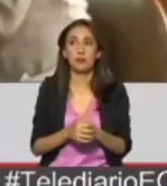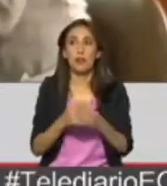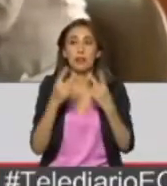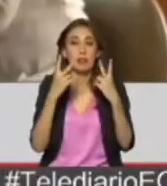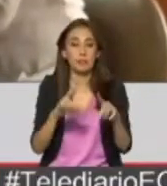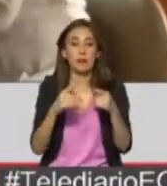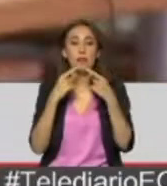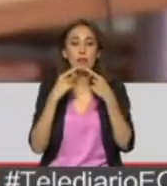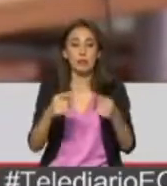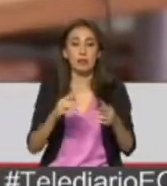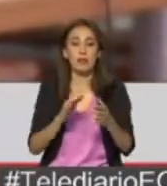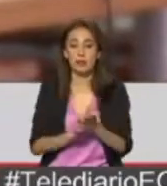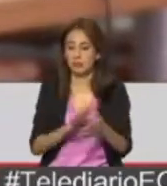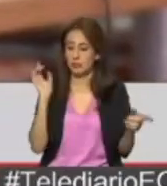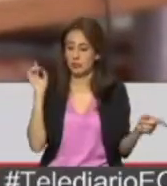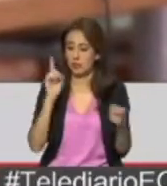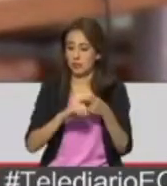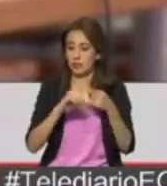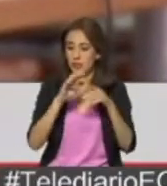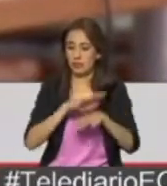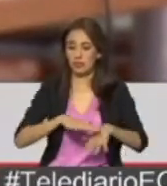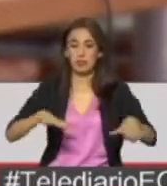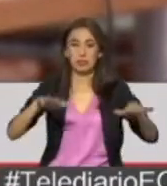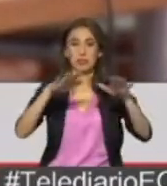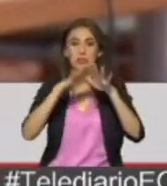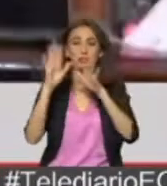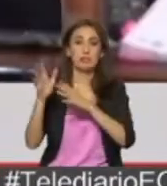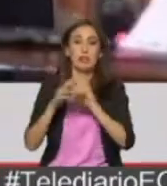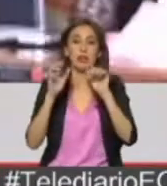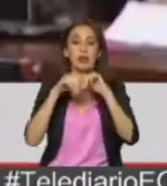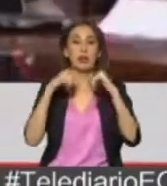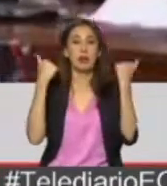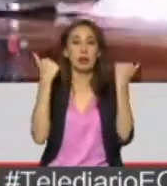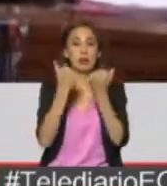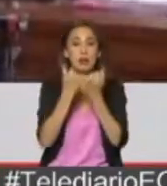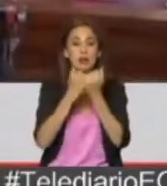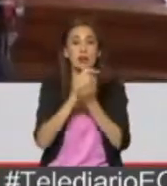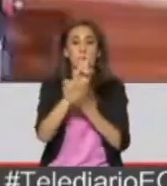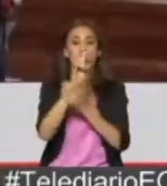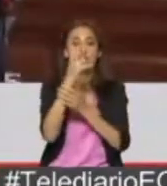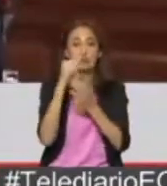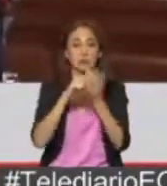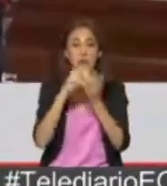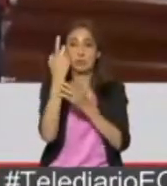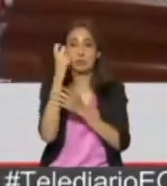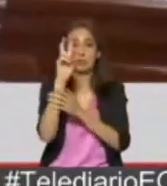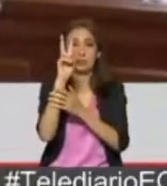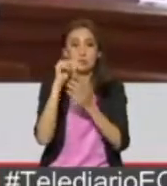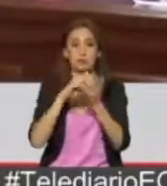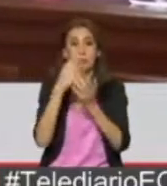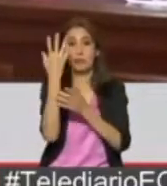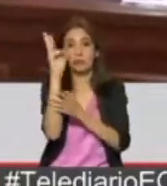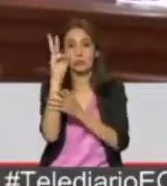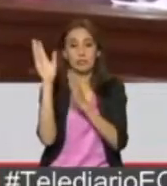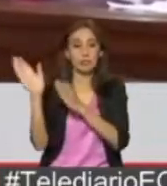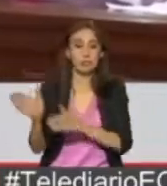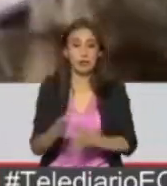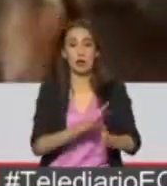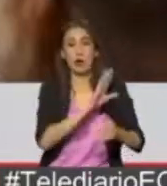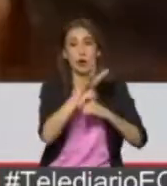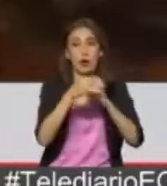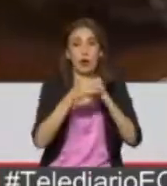que como exfuncionaria pública, cuando fue asambleísta entre 2011 y 2016, exigió